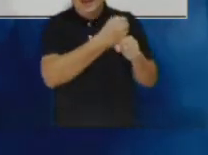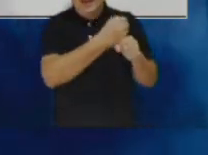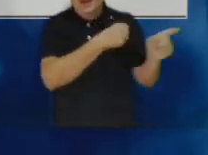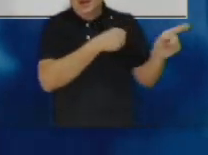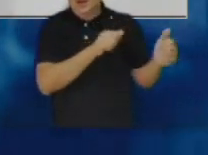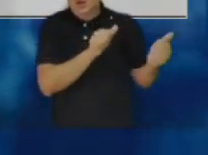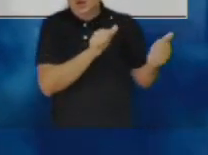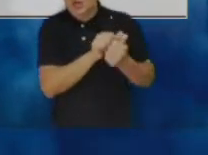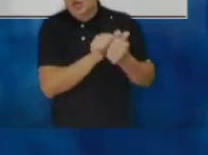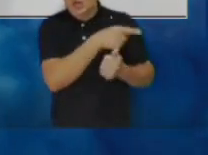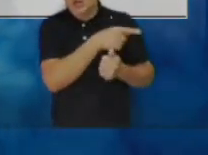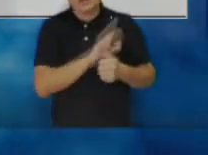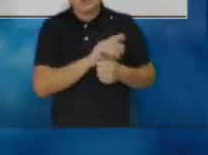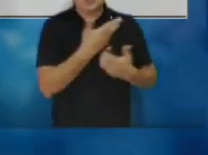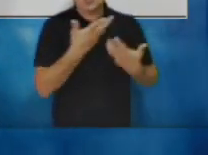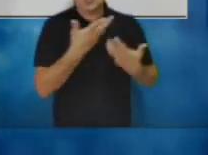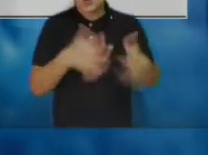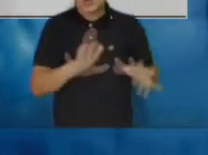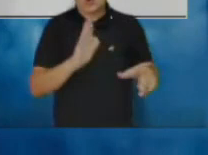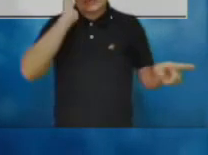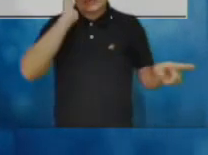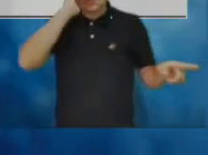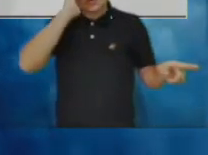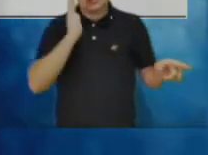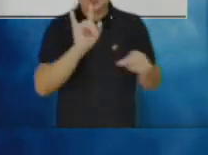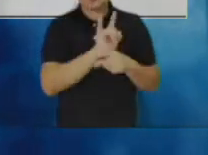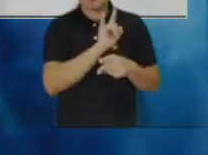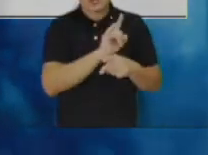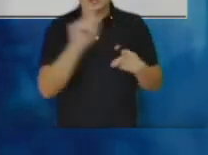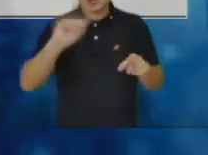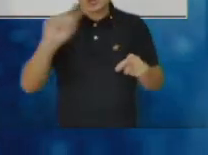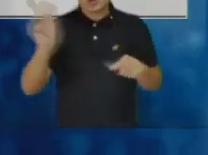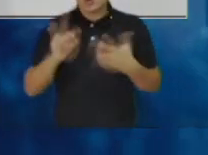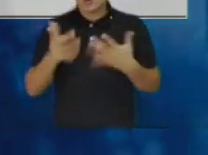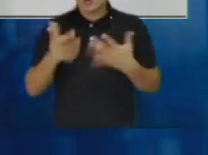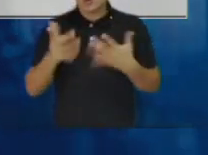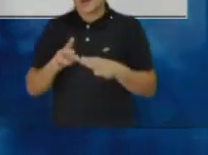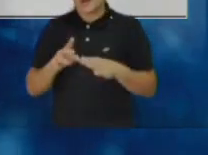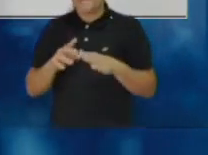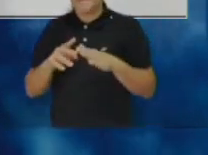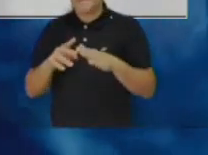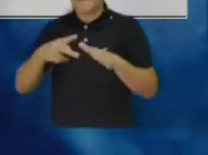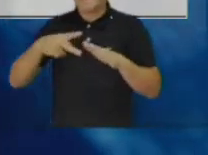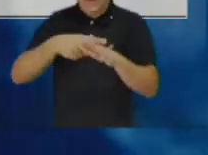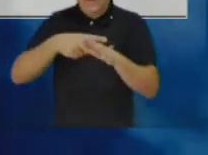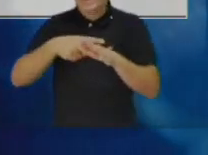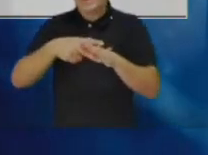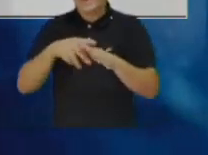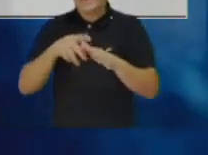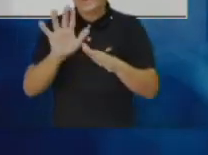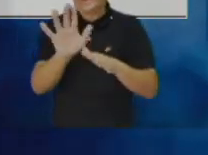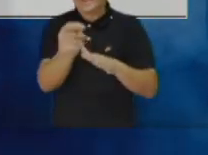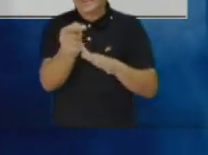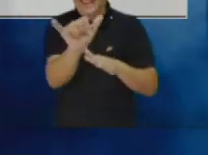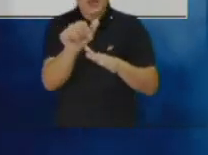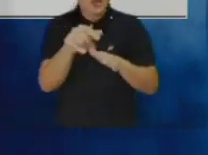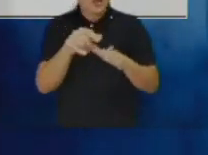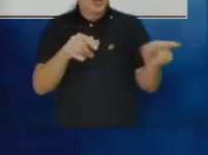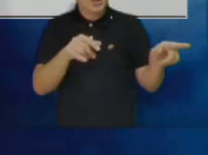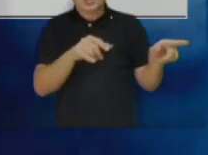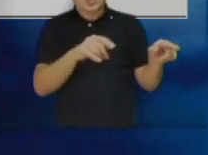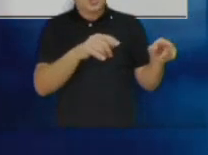celulares, no sé si está, pero esto crea, digamos, un inconveniente y es muy fácil hacer una obstrucción o